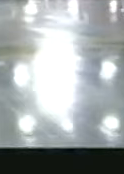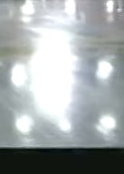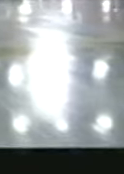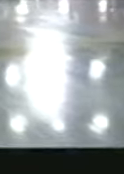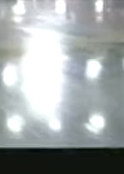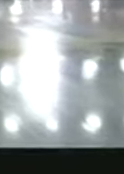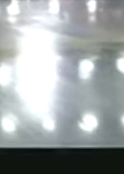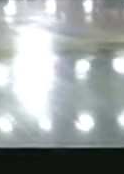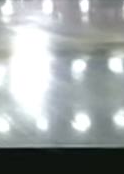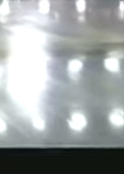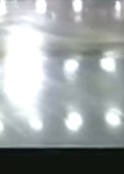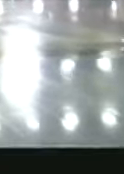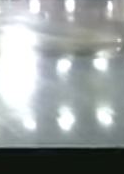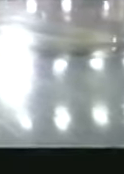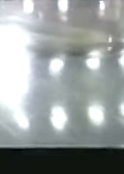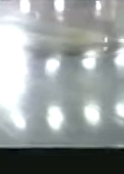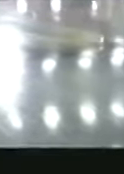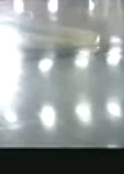tribunal.